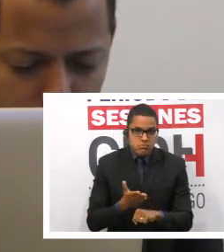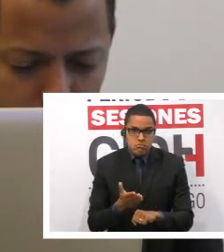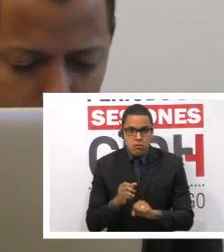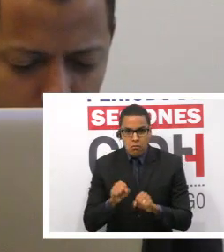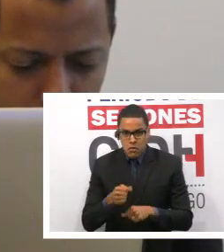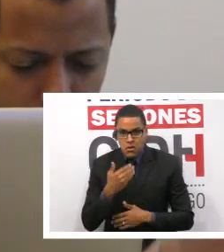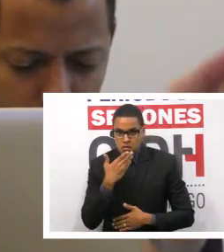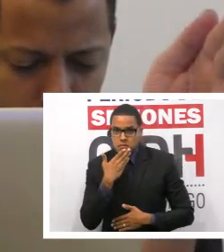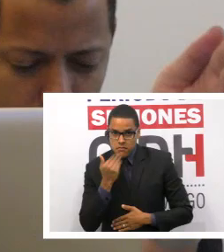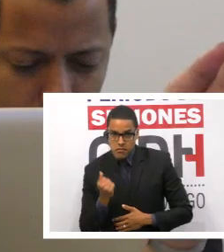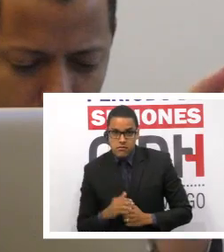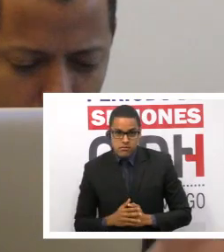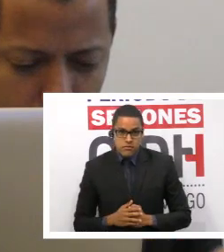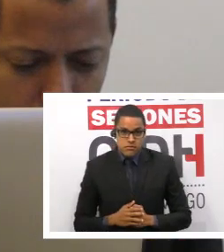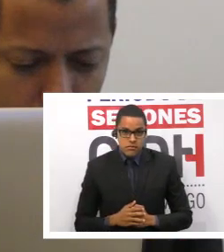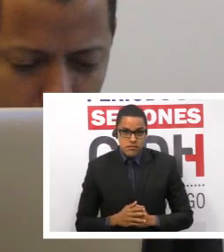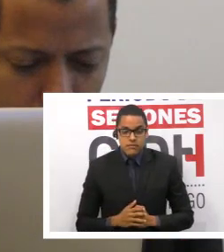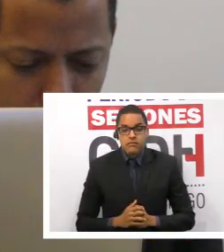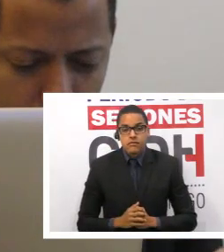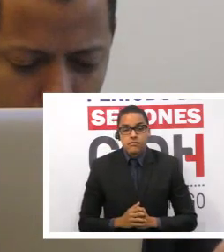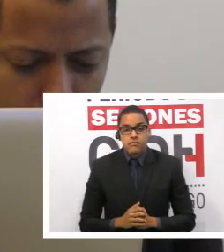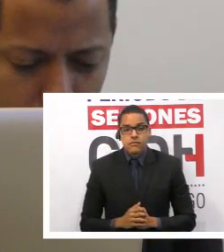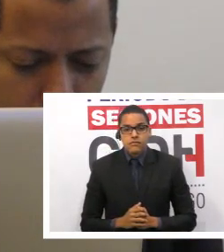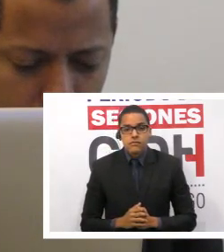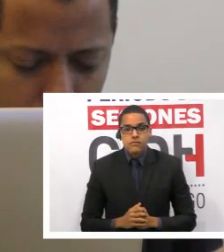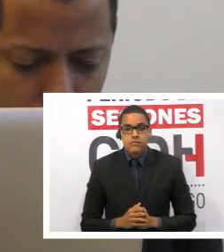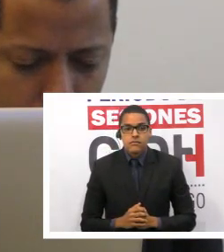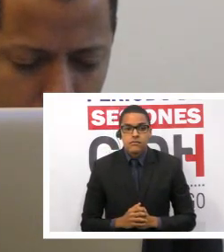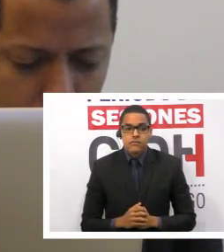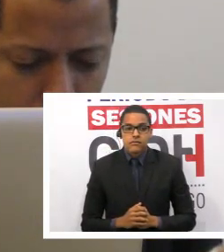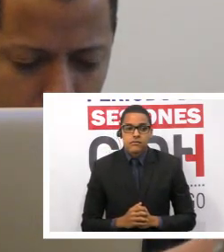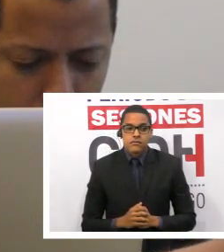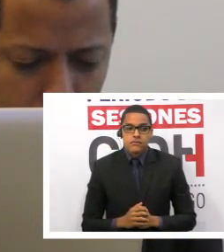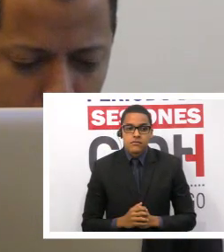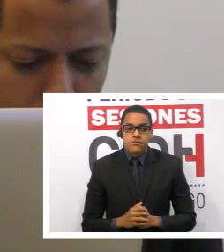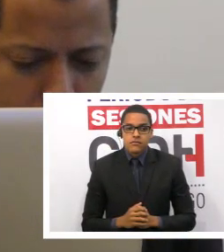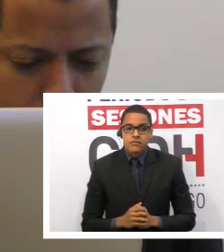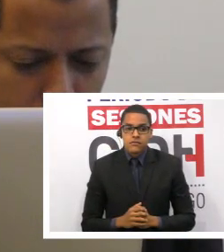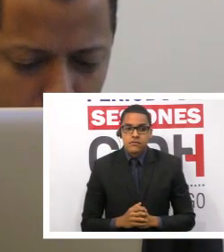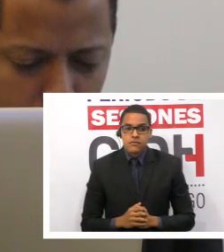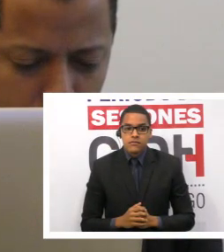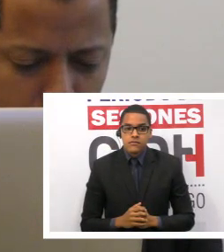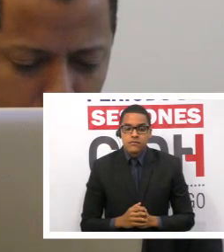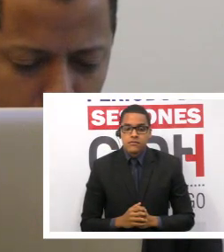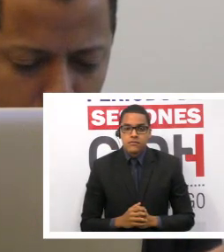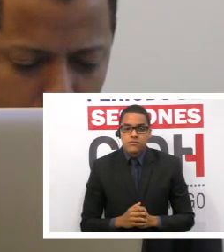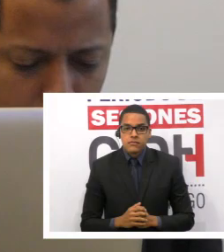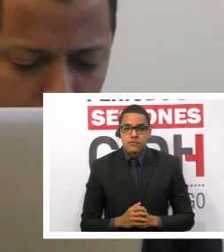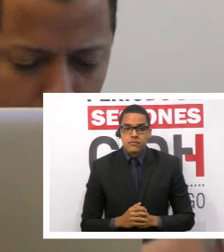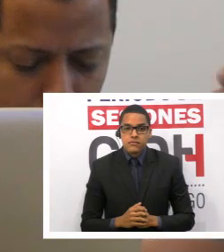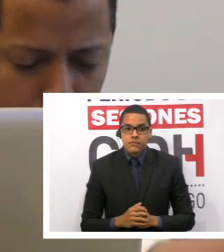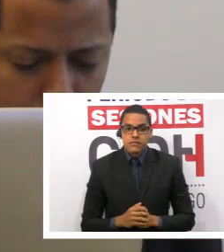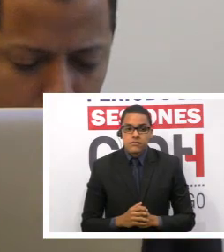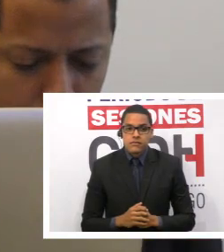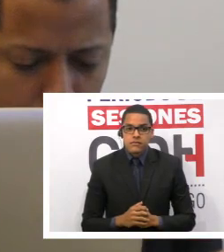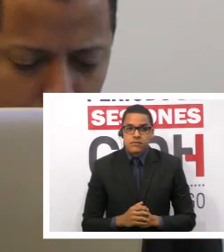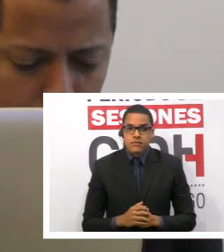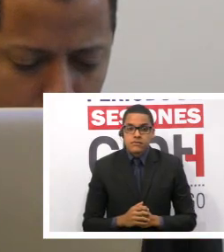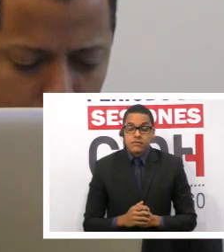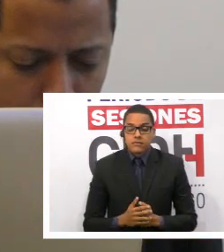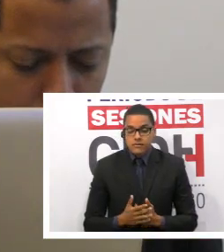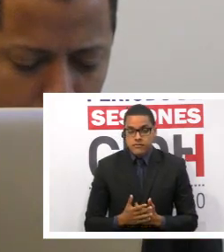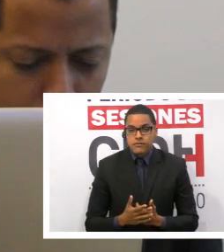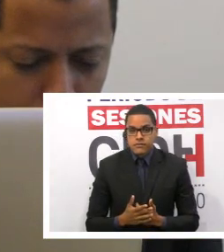igualdad y el principio de equidad vertical según el cual las personas a mayor capacidad económica deben contribuir en mayor